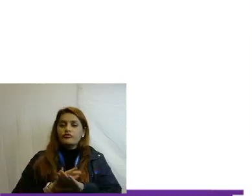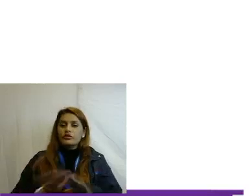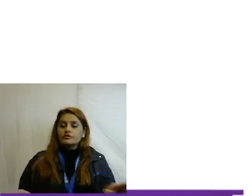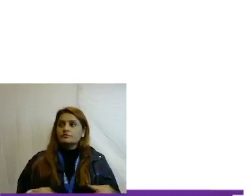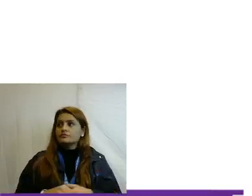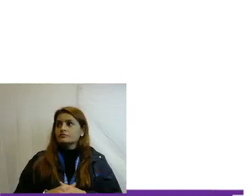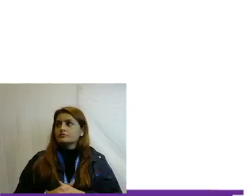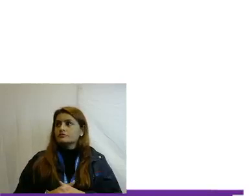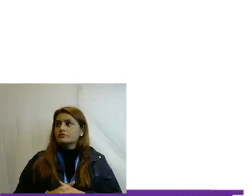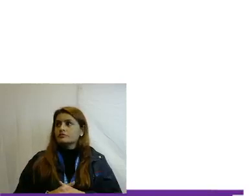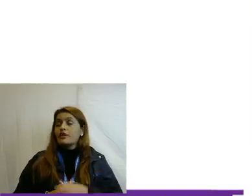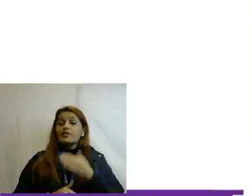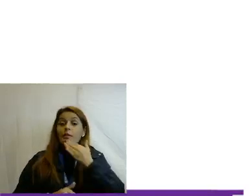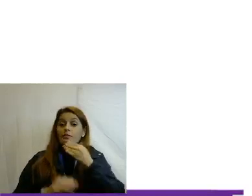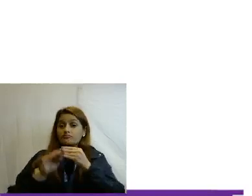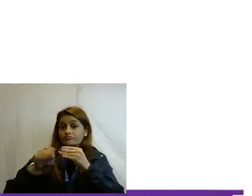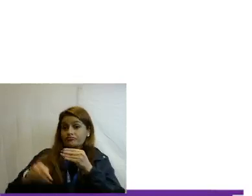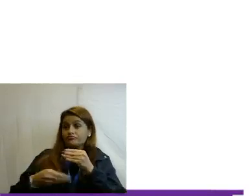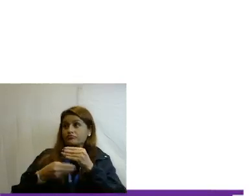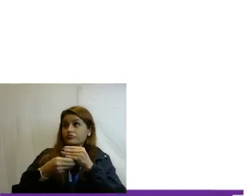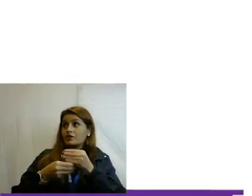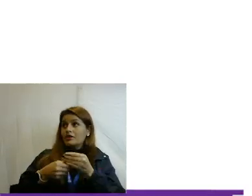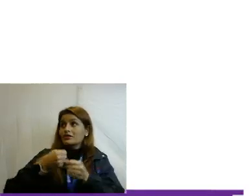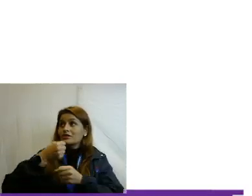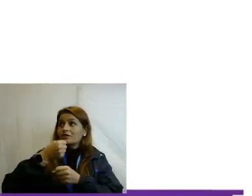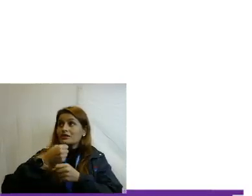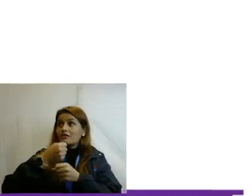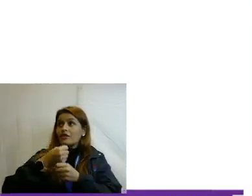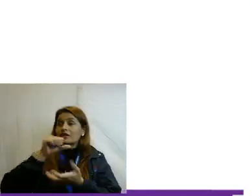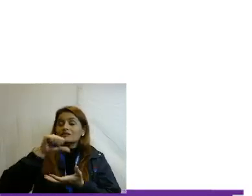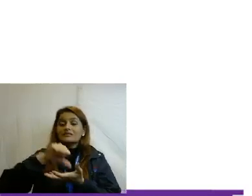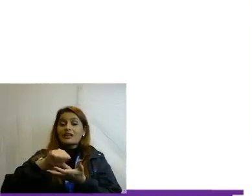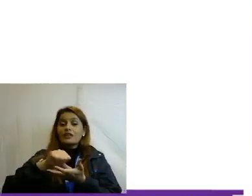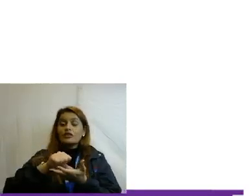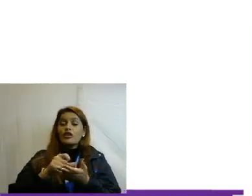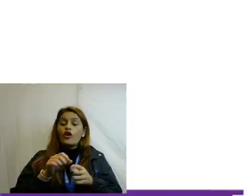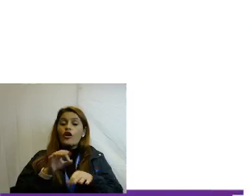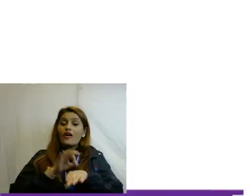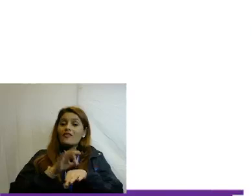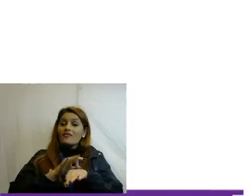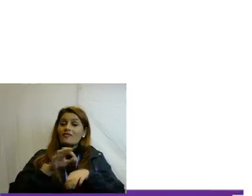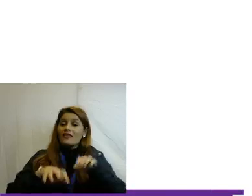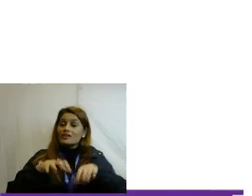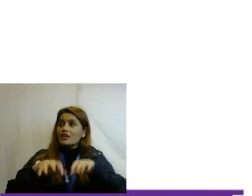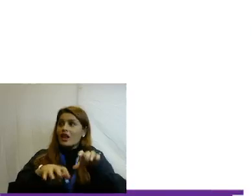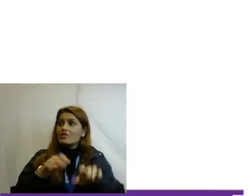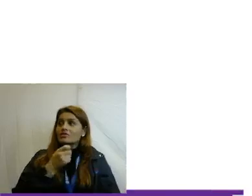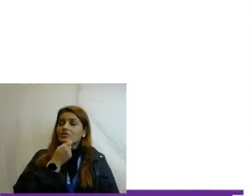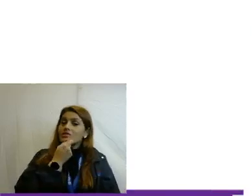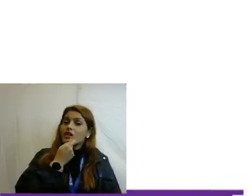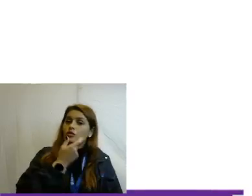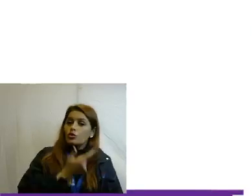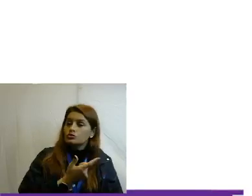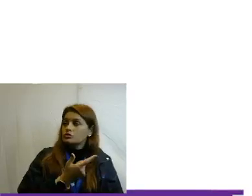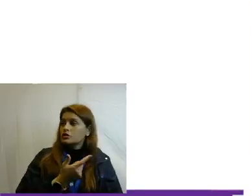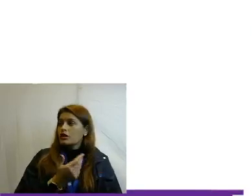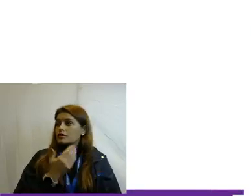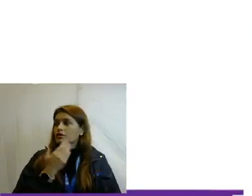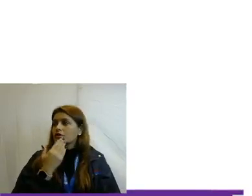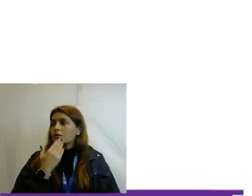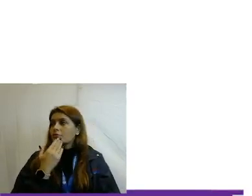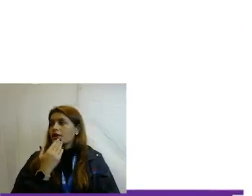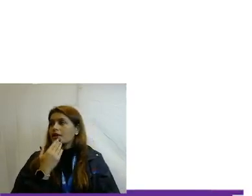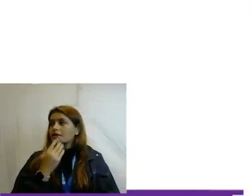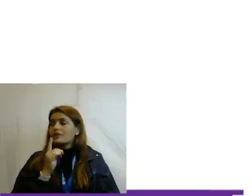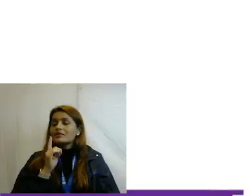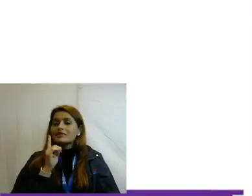Para aprovechar también de complementar que el trabajo que está haciendo el centro veterinario en cuanto a denuncias, en cuanto a